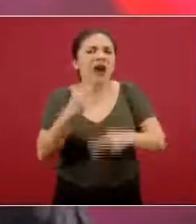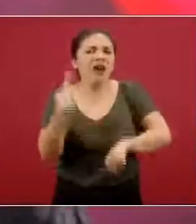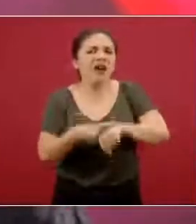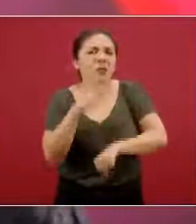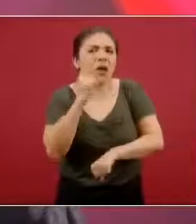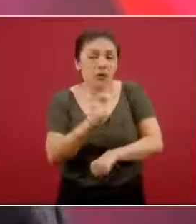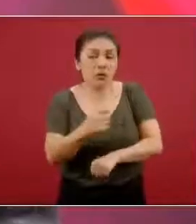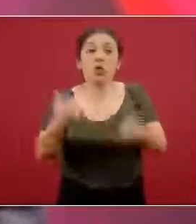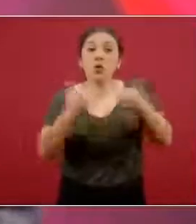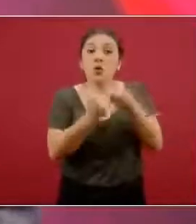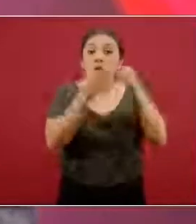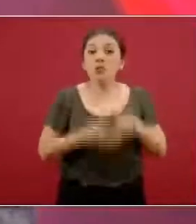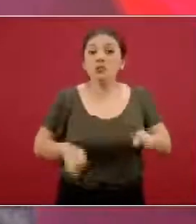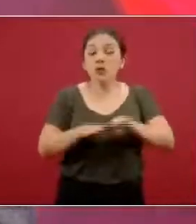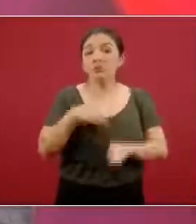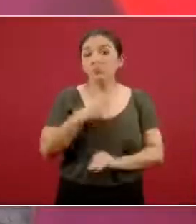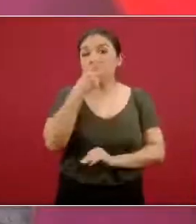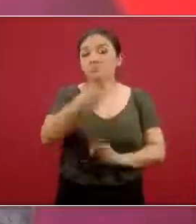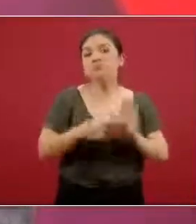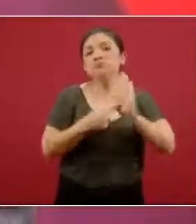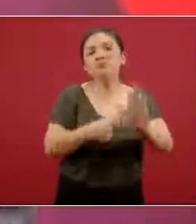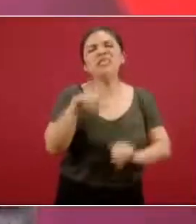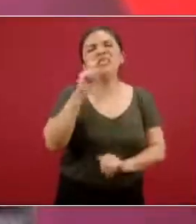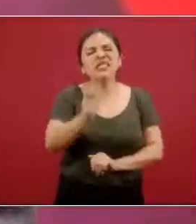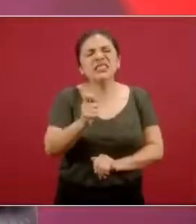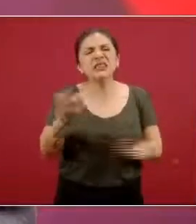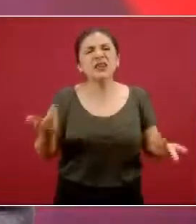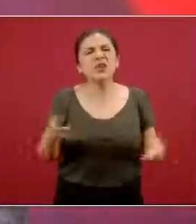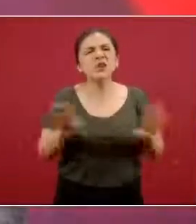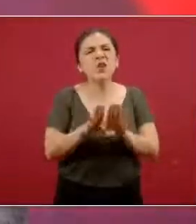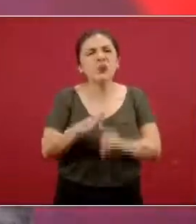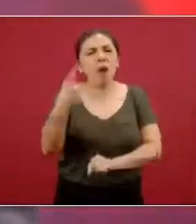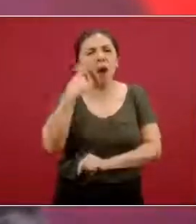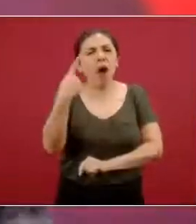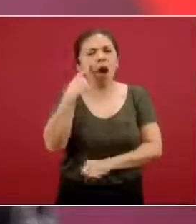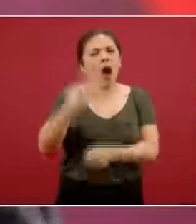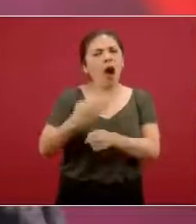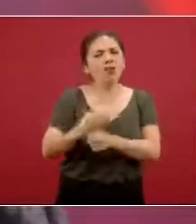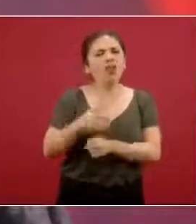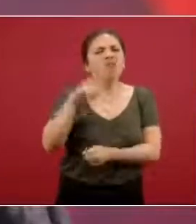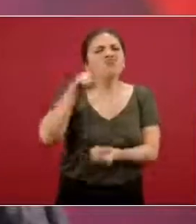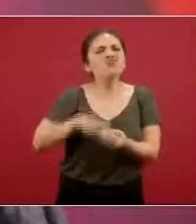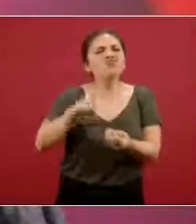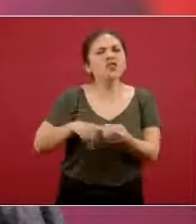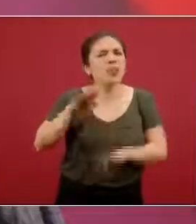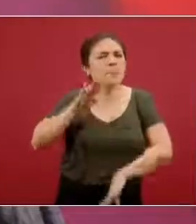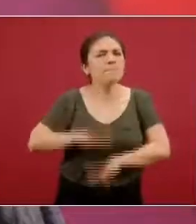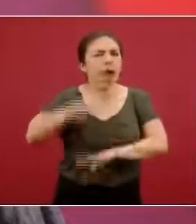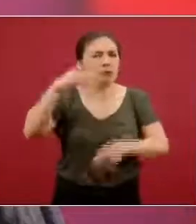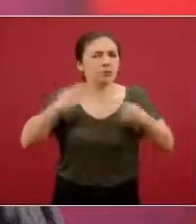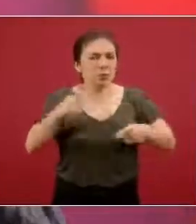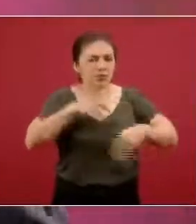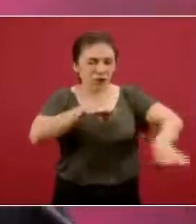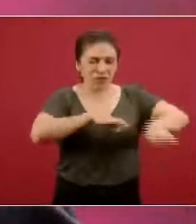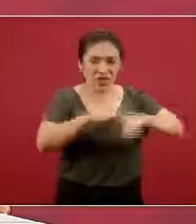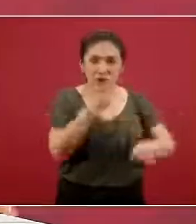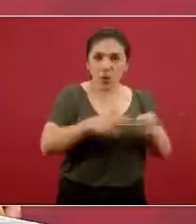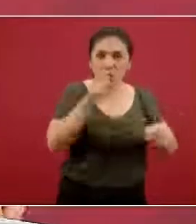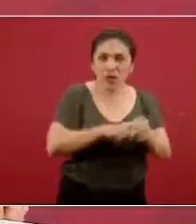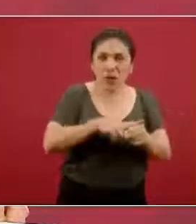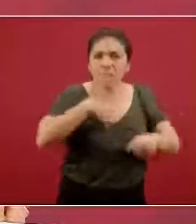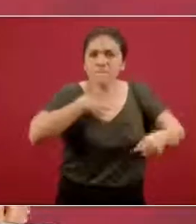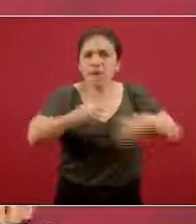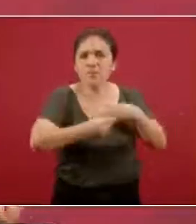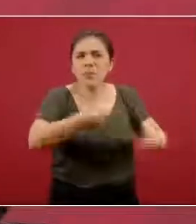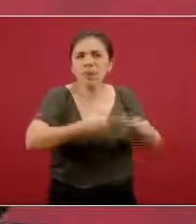Vamos a destacar un poco la situación de dónde se ha contagiado la mayoría del personal de salud, cuál es